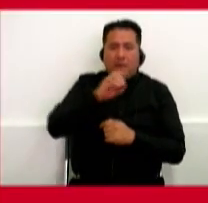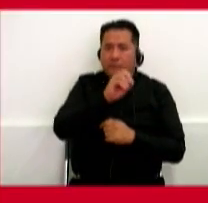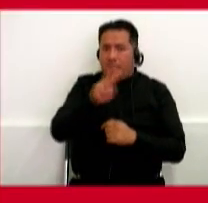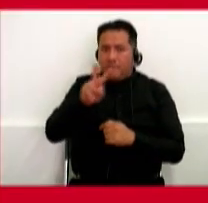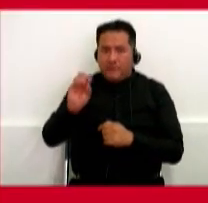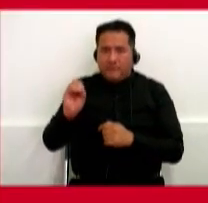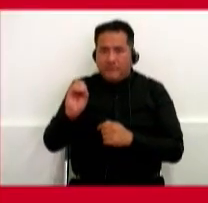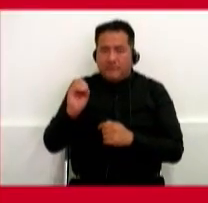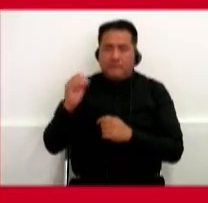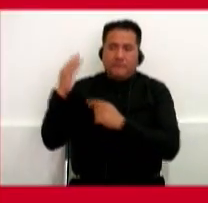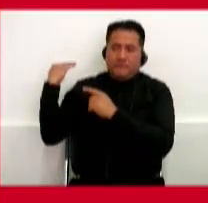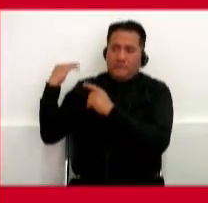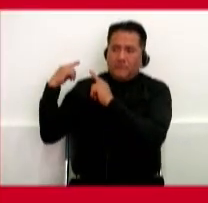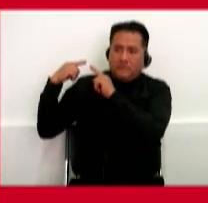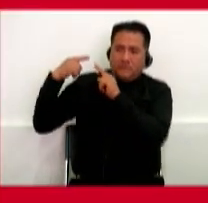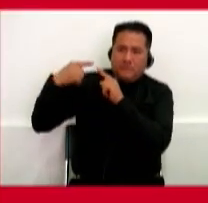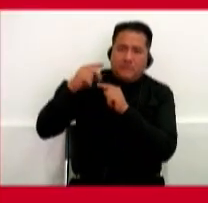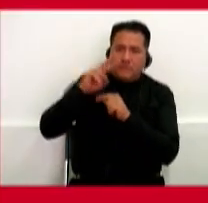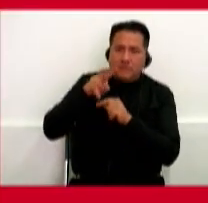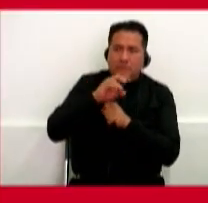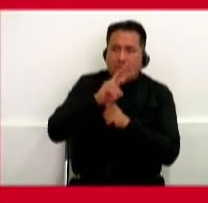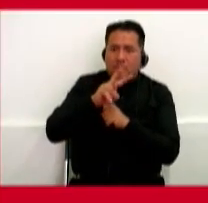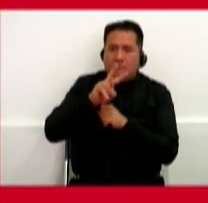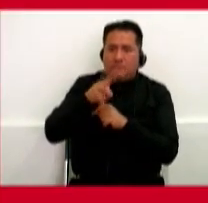podido incrementar